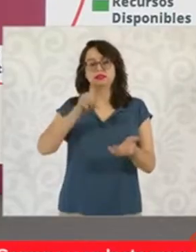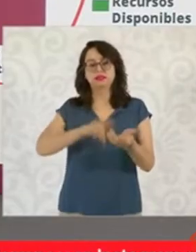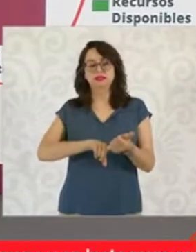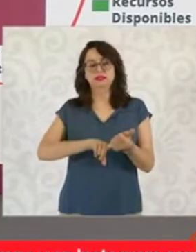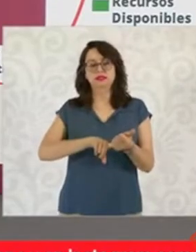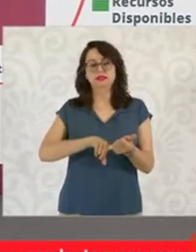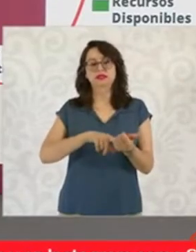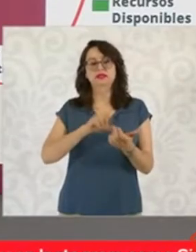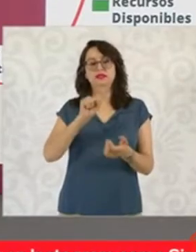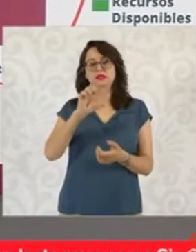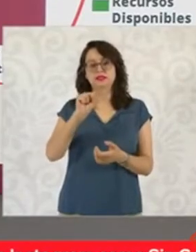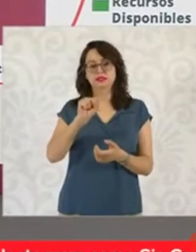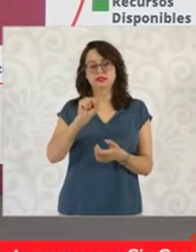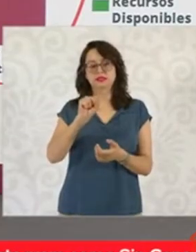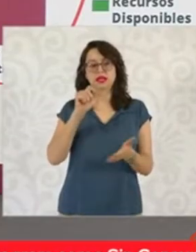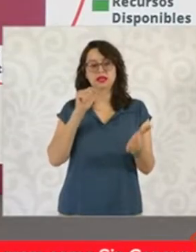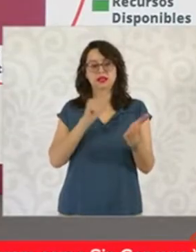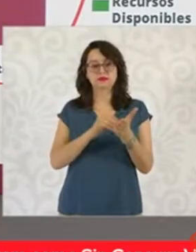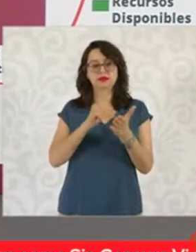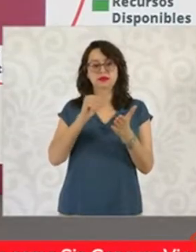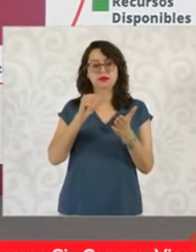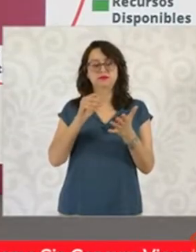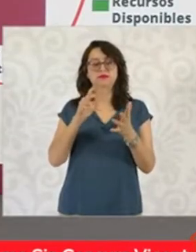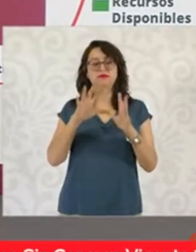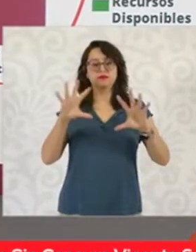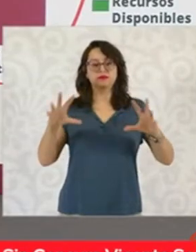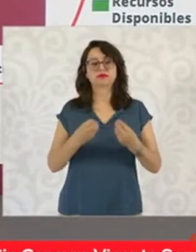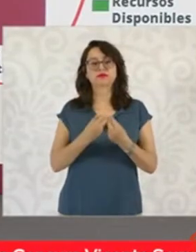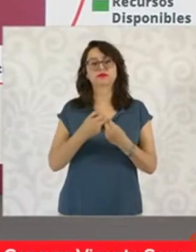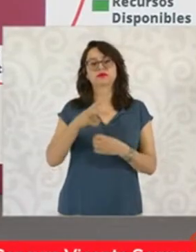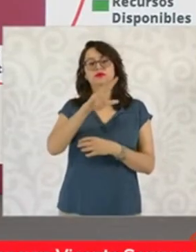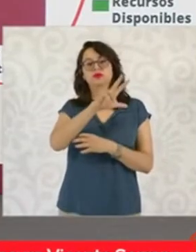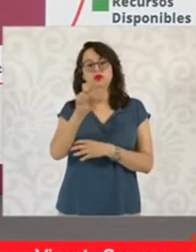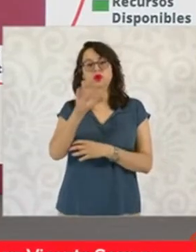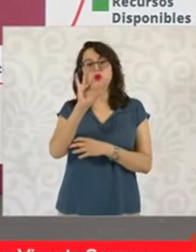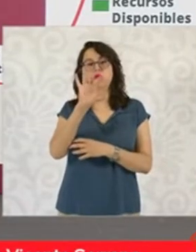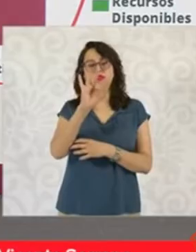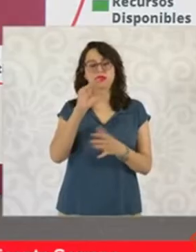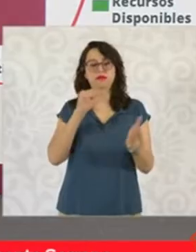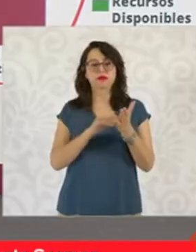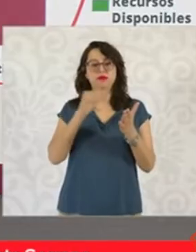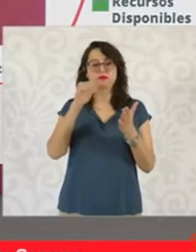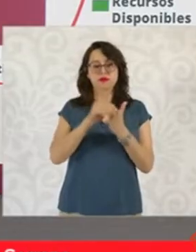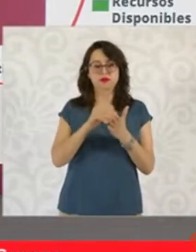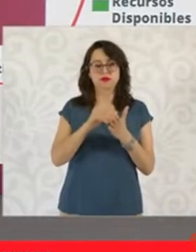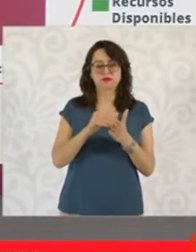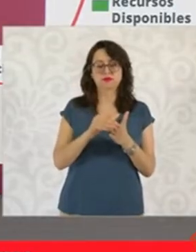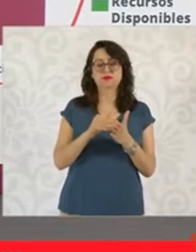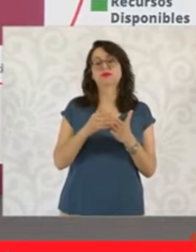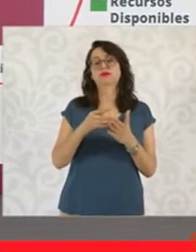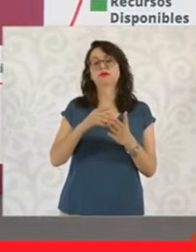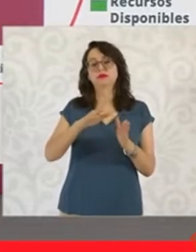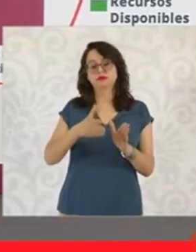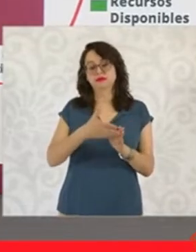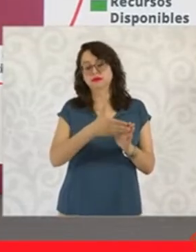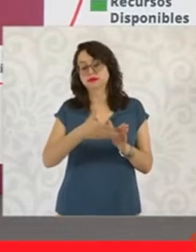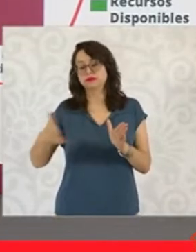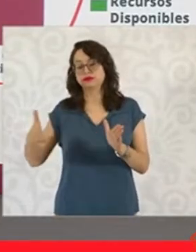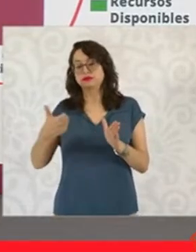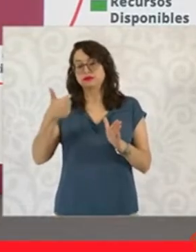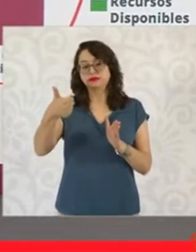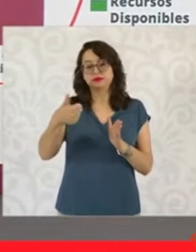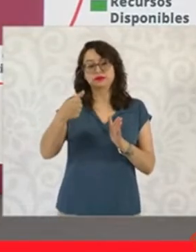del fondo más lo de caja, 840,000 millones. En estos 6 meses de